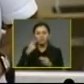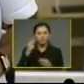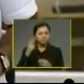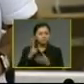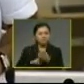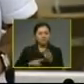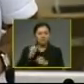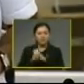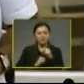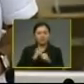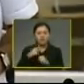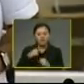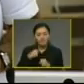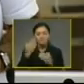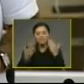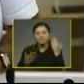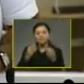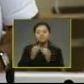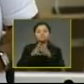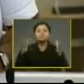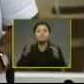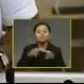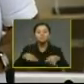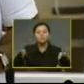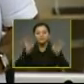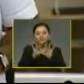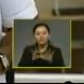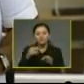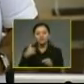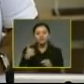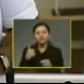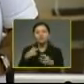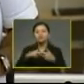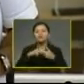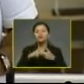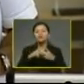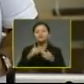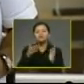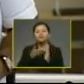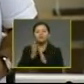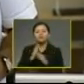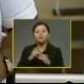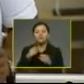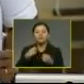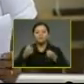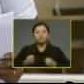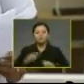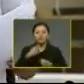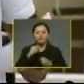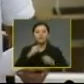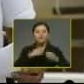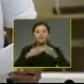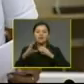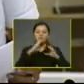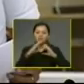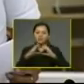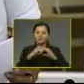me parece muy importante para entender las relaciones entre el poder y la prensa. Y dice